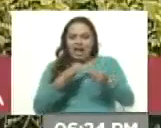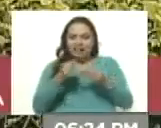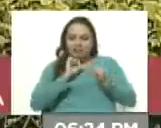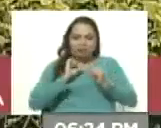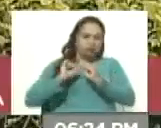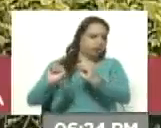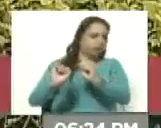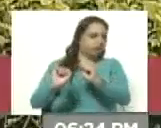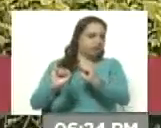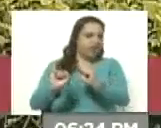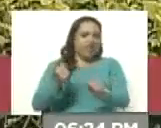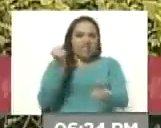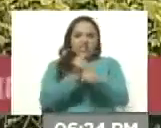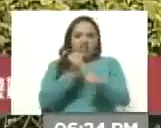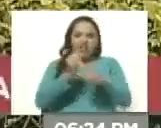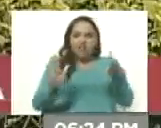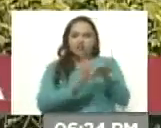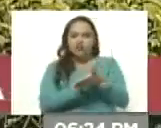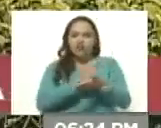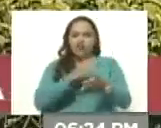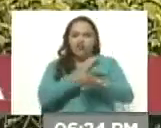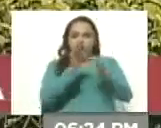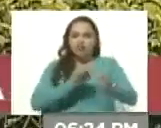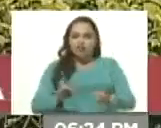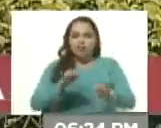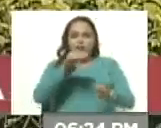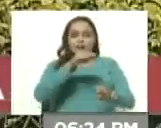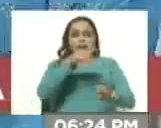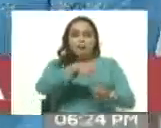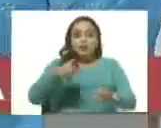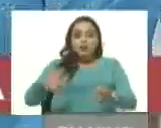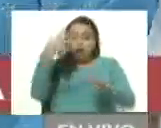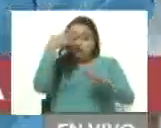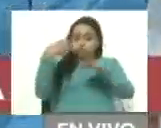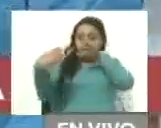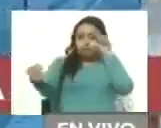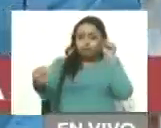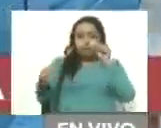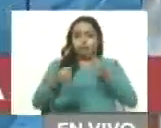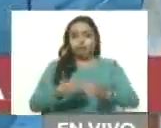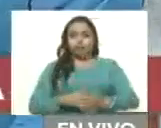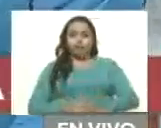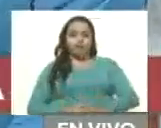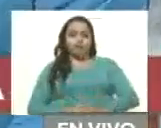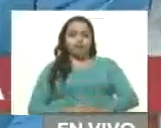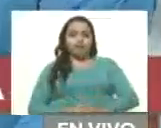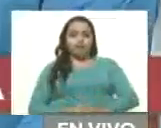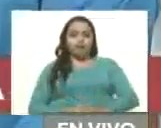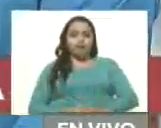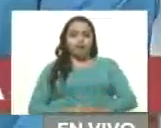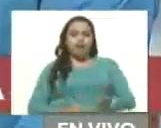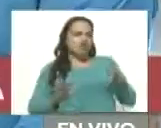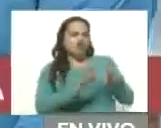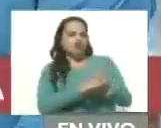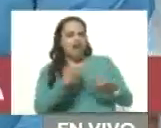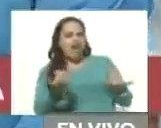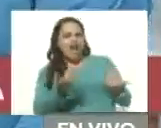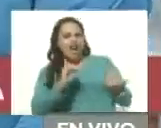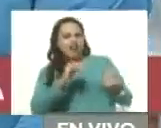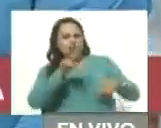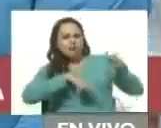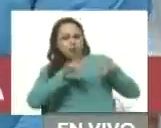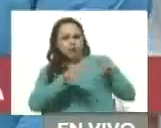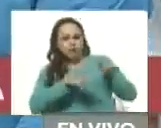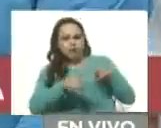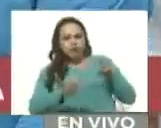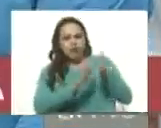trabajan sobre estructuras mentales para que la gente no piensen sobre qué tratará su ponencia en